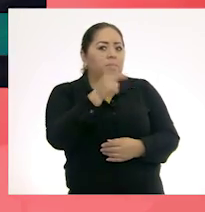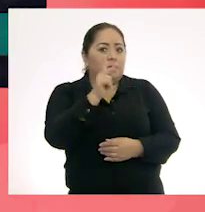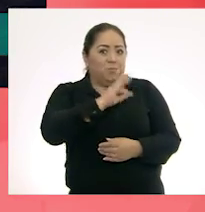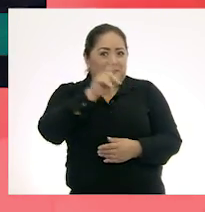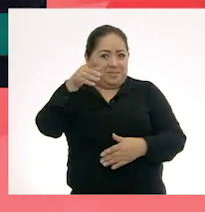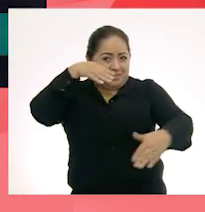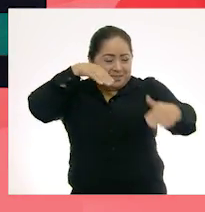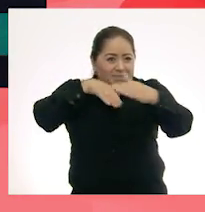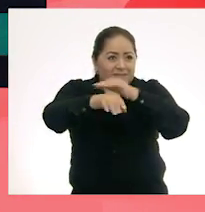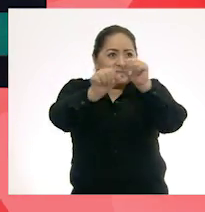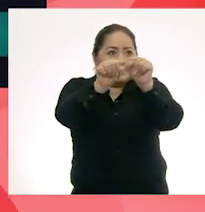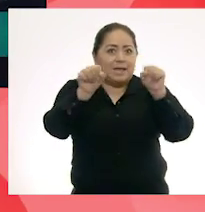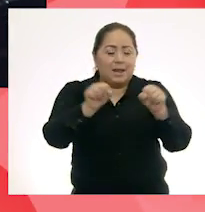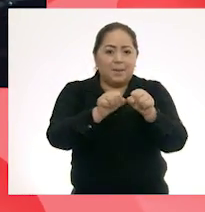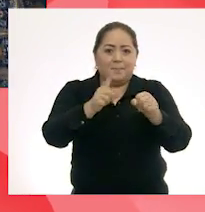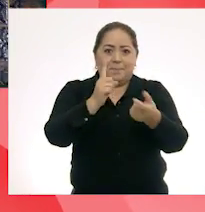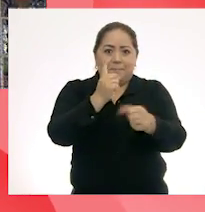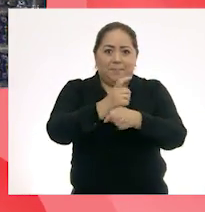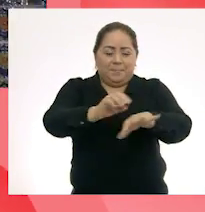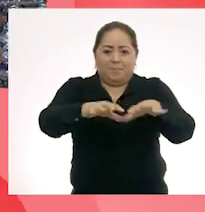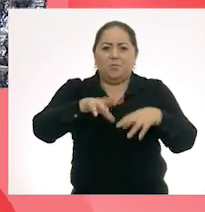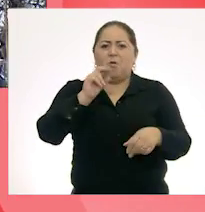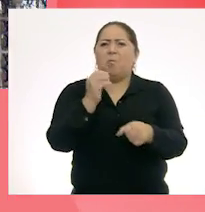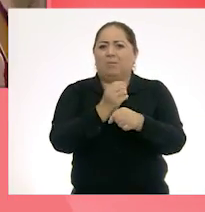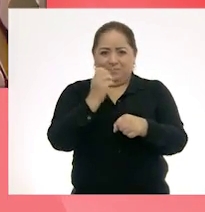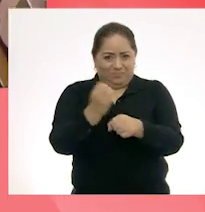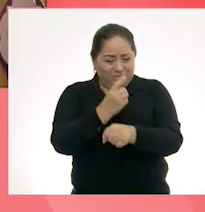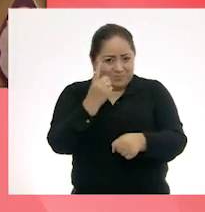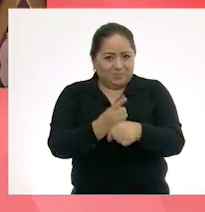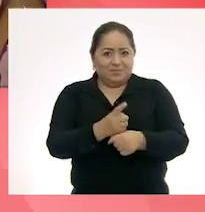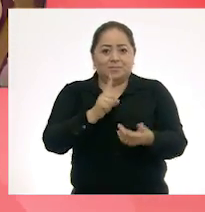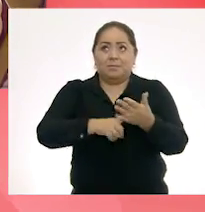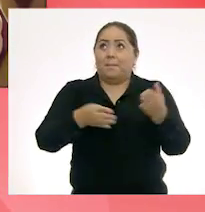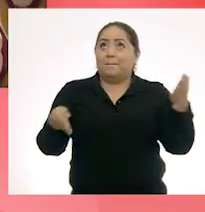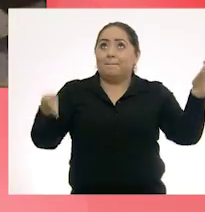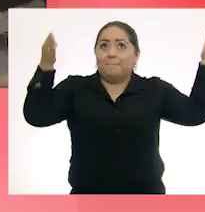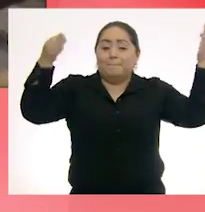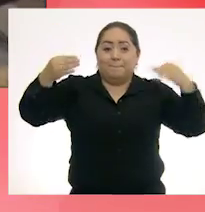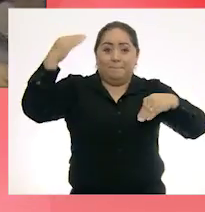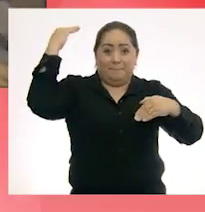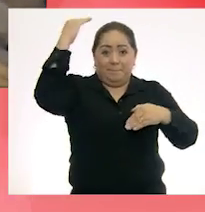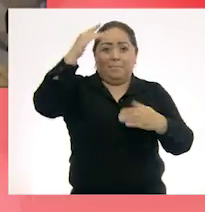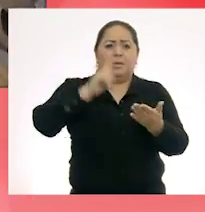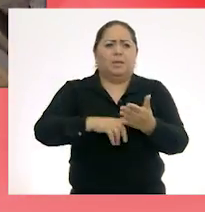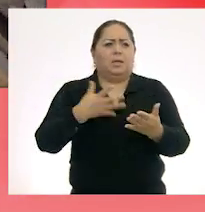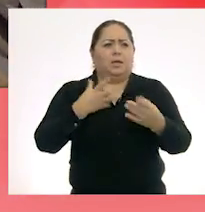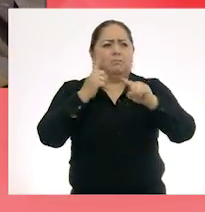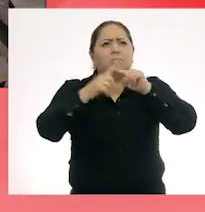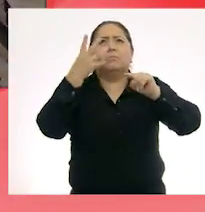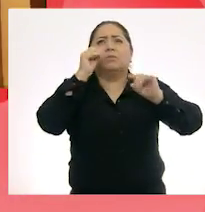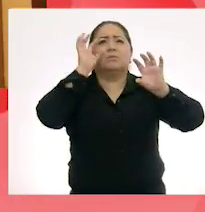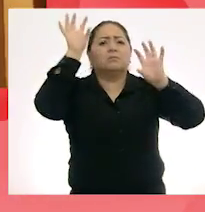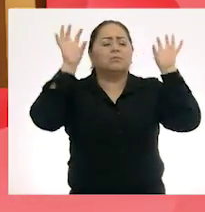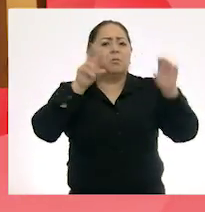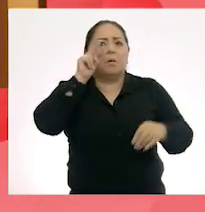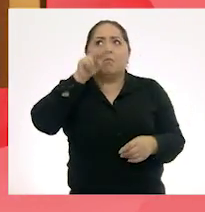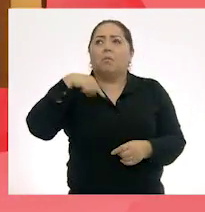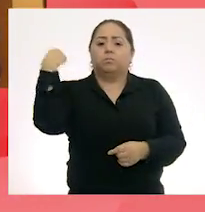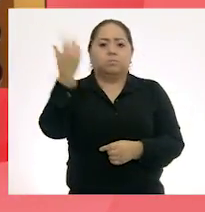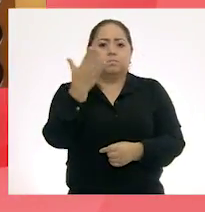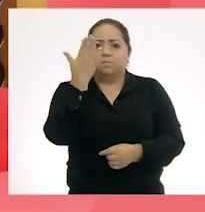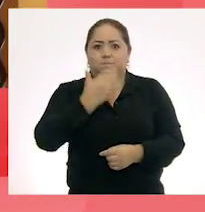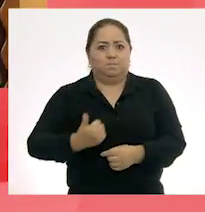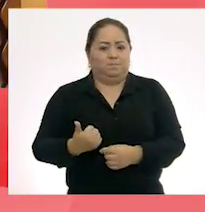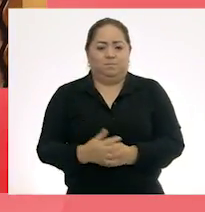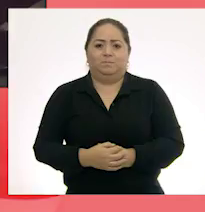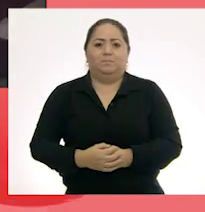a la sala principal, no desaproveches la oportunidad. Las paredes y el techo tienen una decoración que no verás en ningún otro